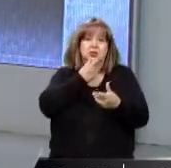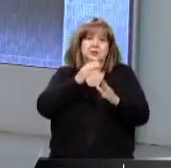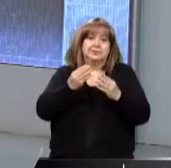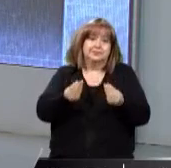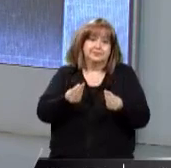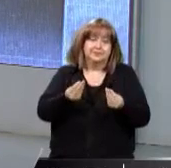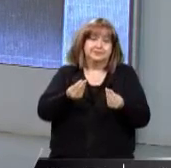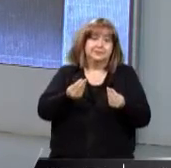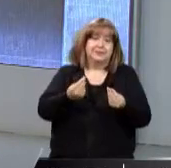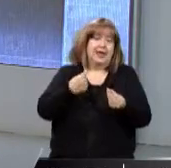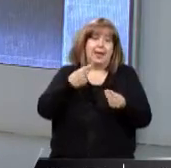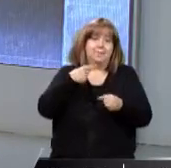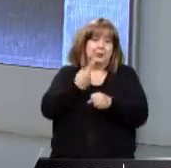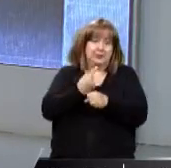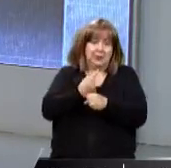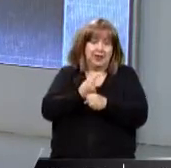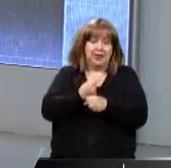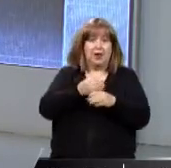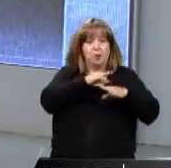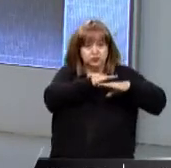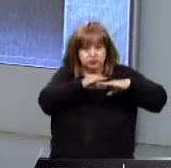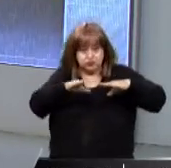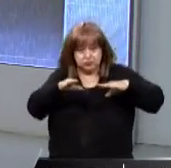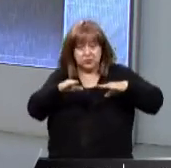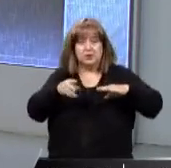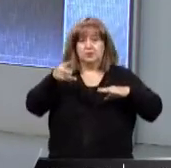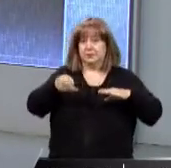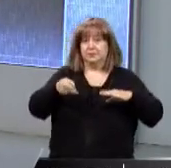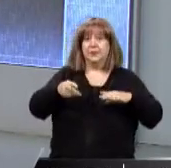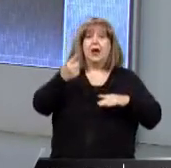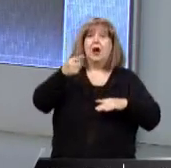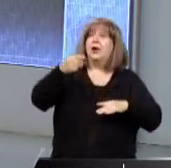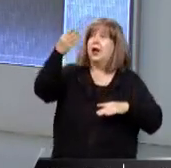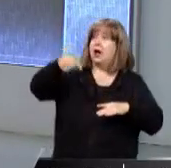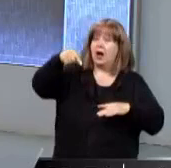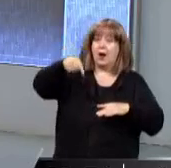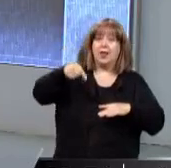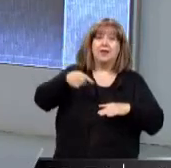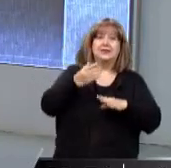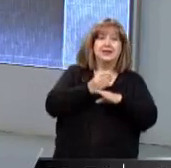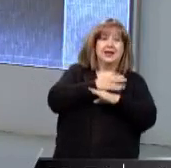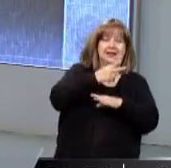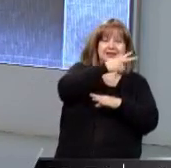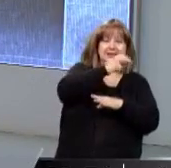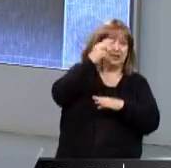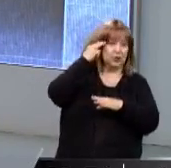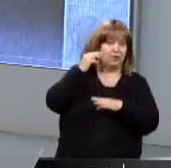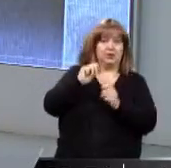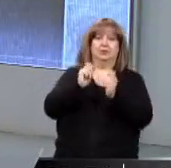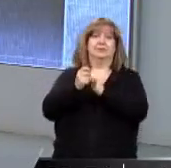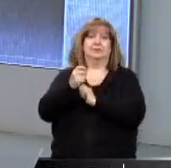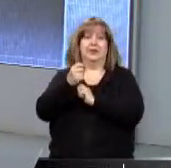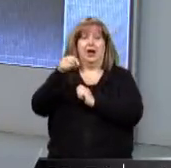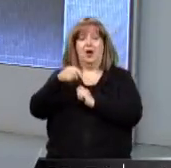los precios con este 15% de aumento? El pan por kilo actualmente estaba a 390 pesos, se va